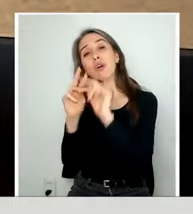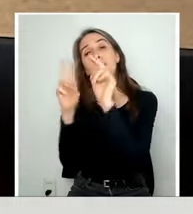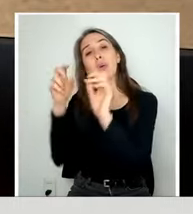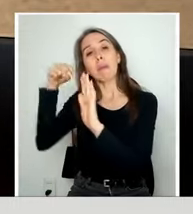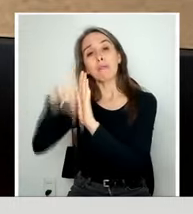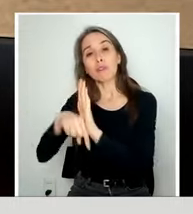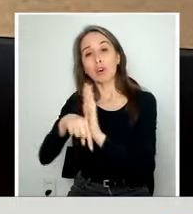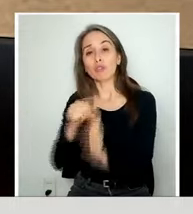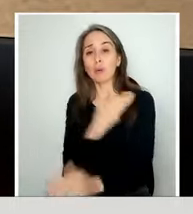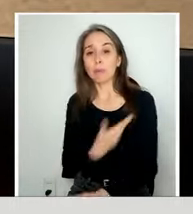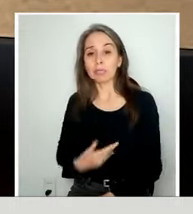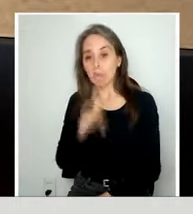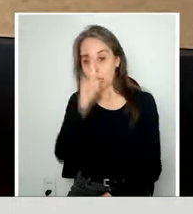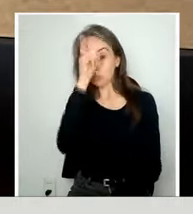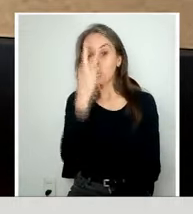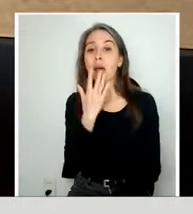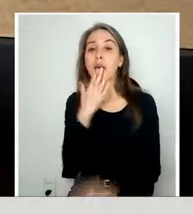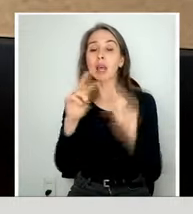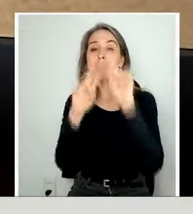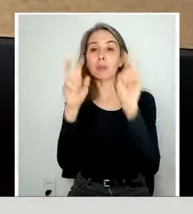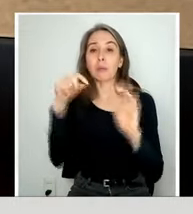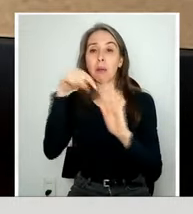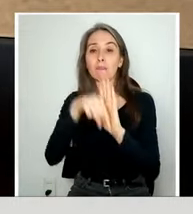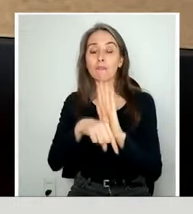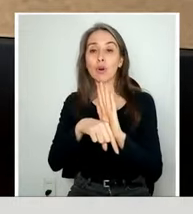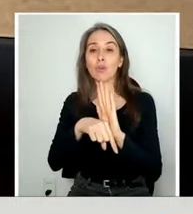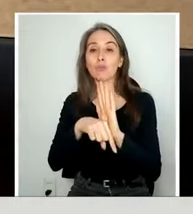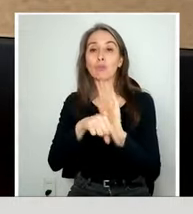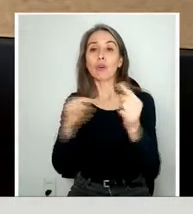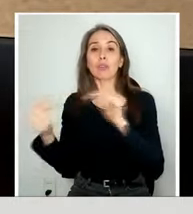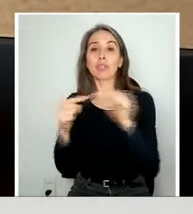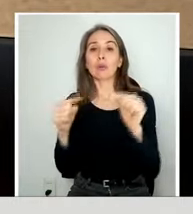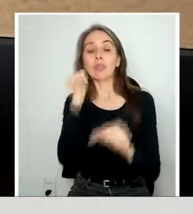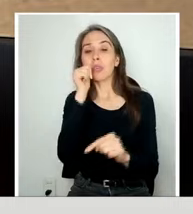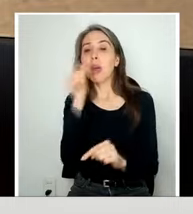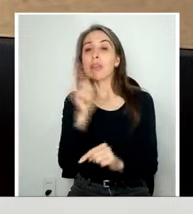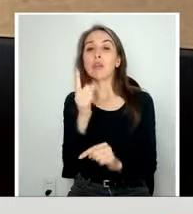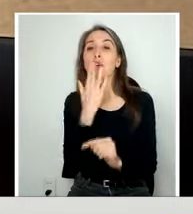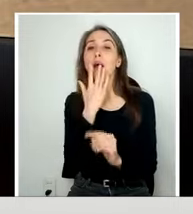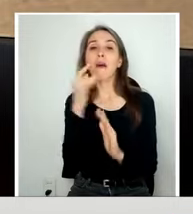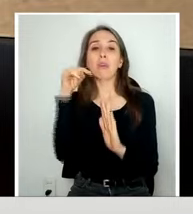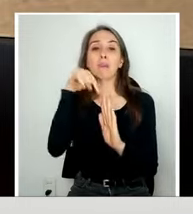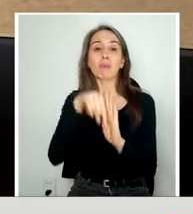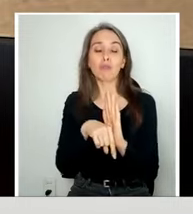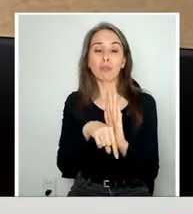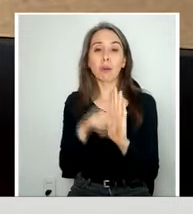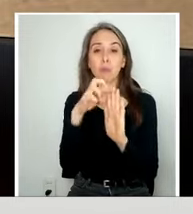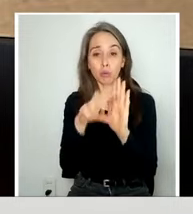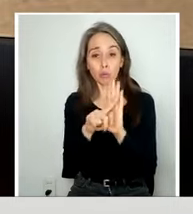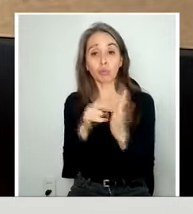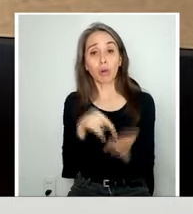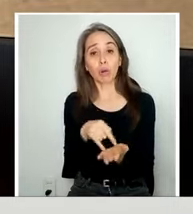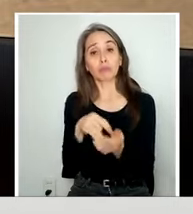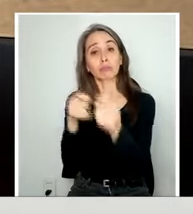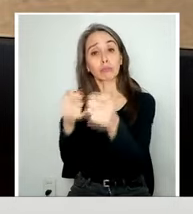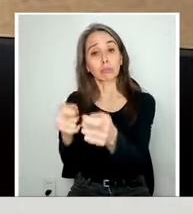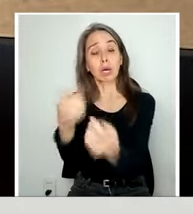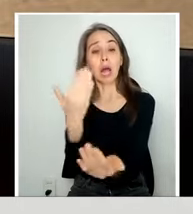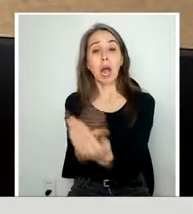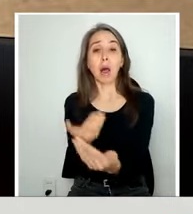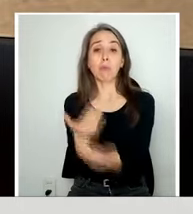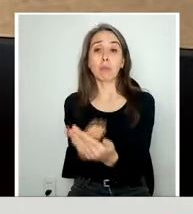muchas veces a hablar de estos temas de fondo en la discusión del día a día pero este proyecto de ley está aprovecho también